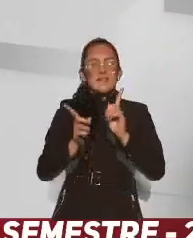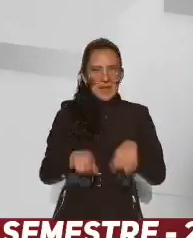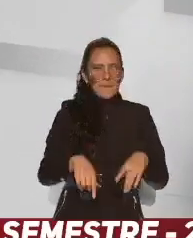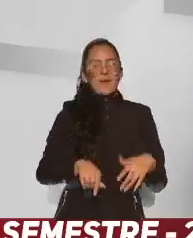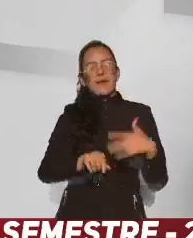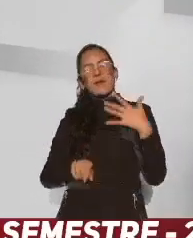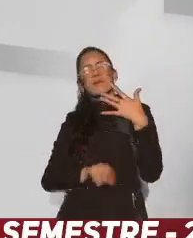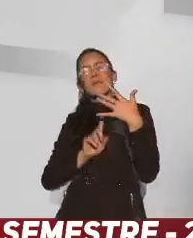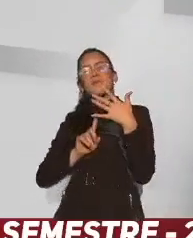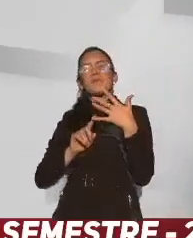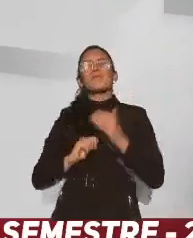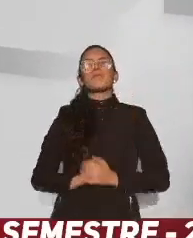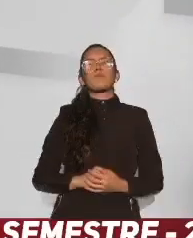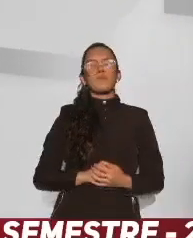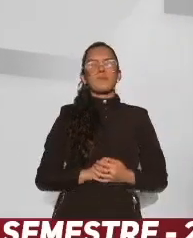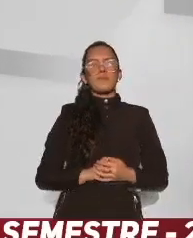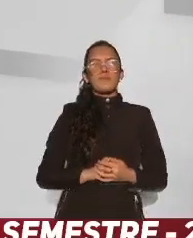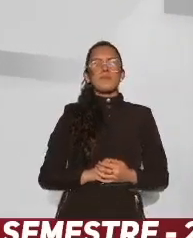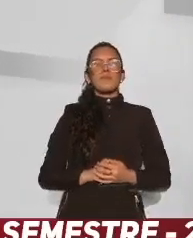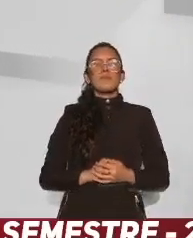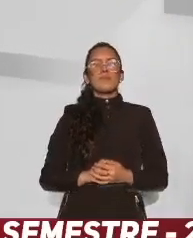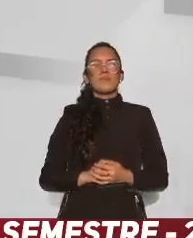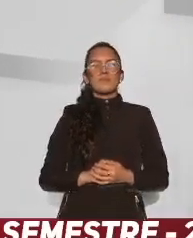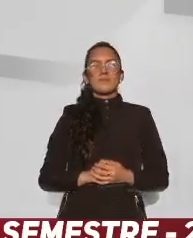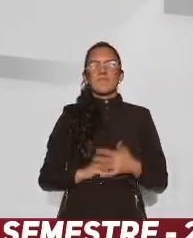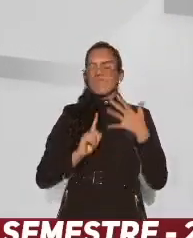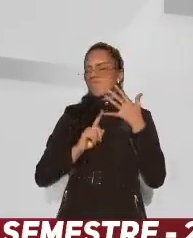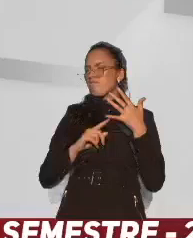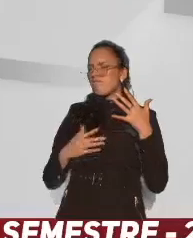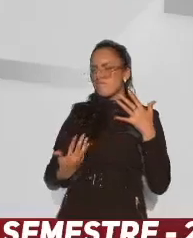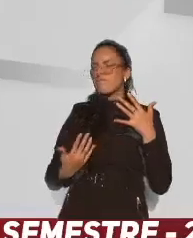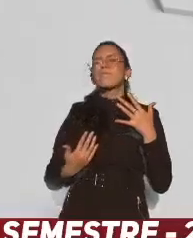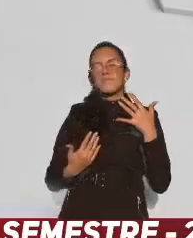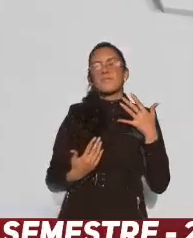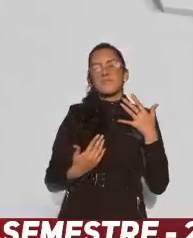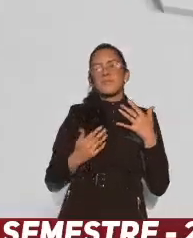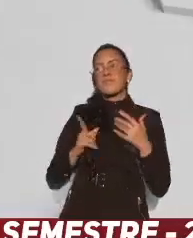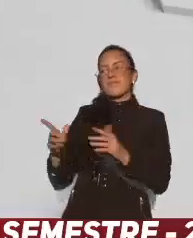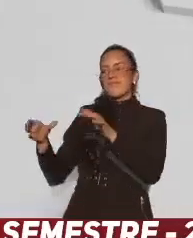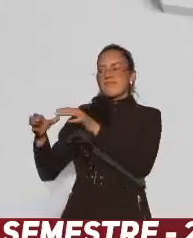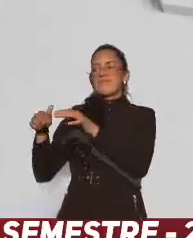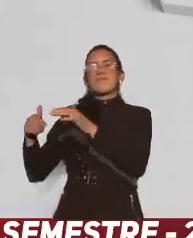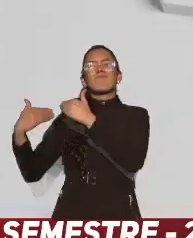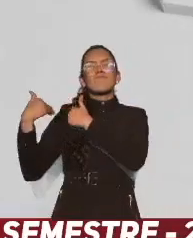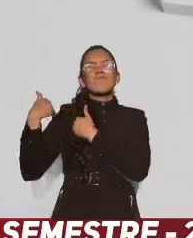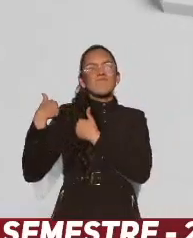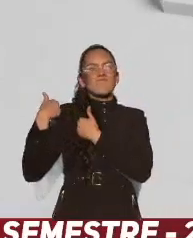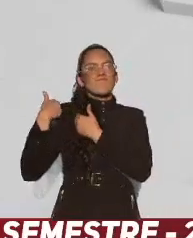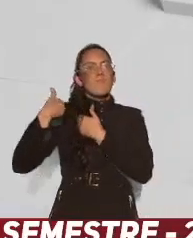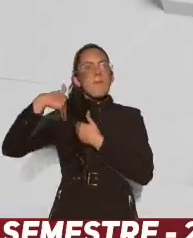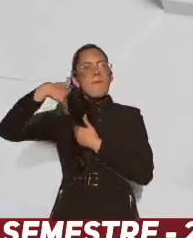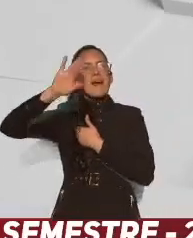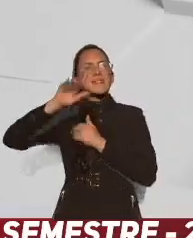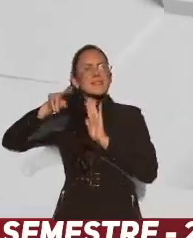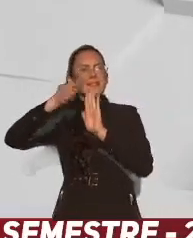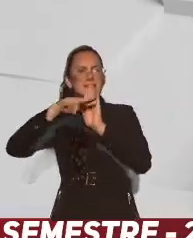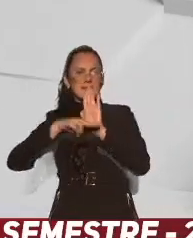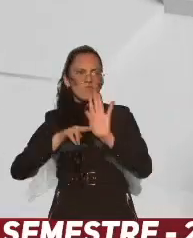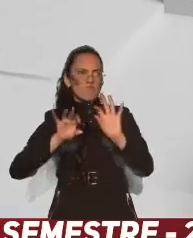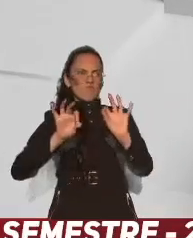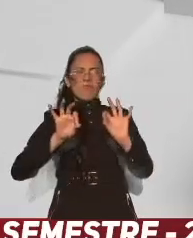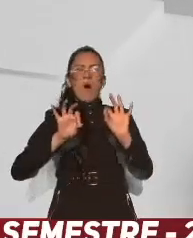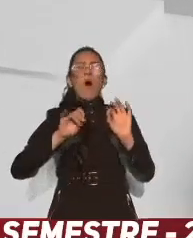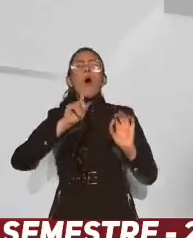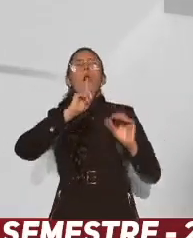verificación que hace nuestra Dirección de Aplicación de Normas de Transparencia del Ejército